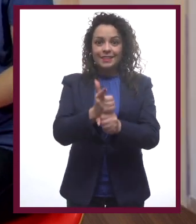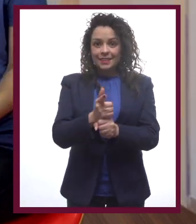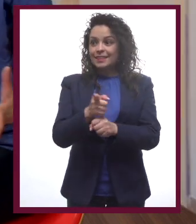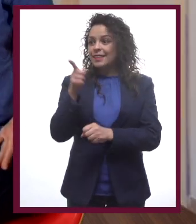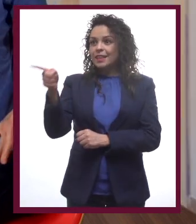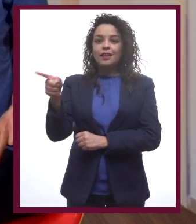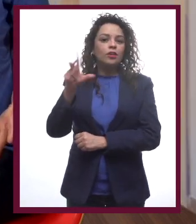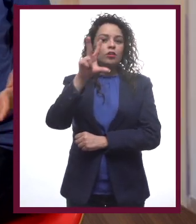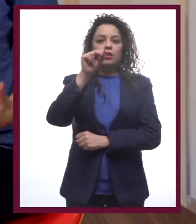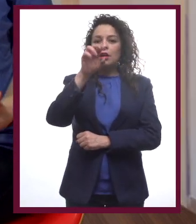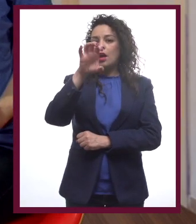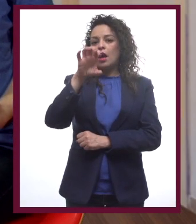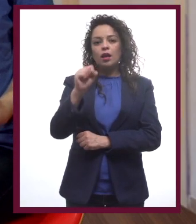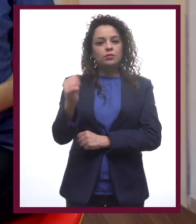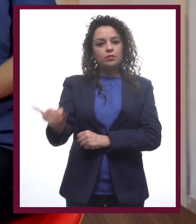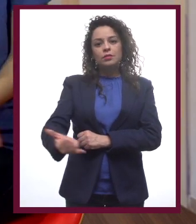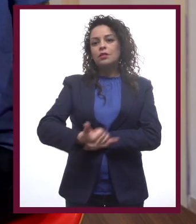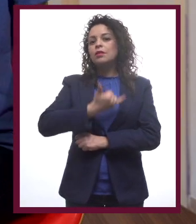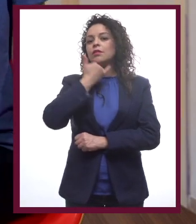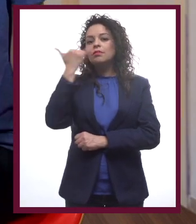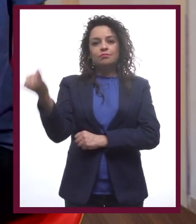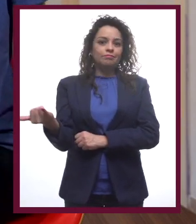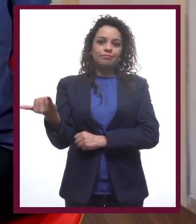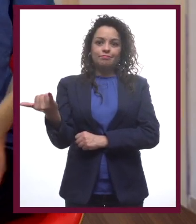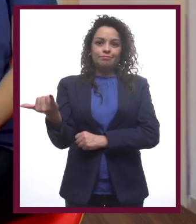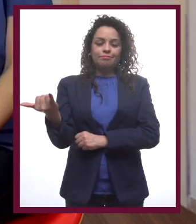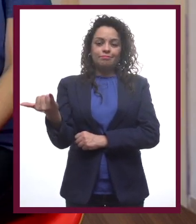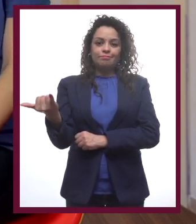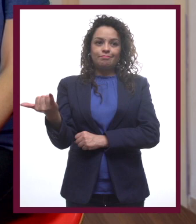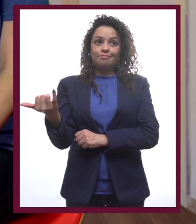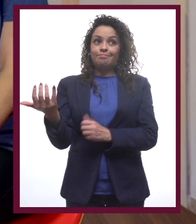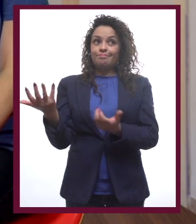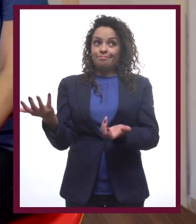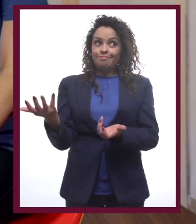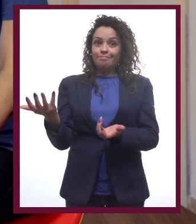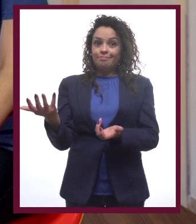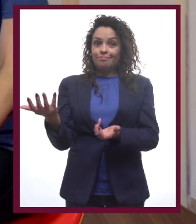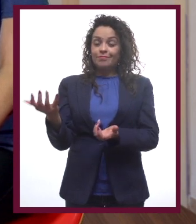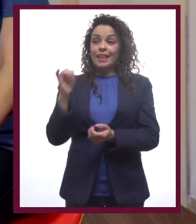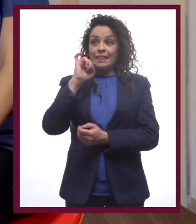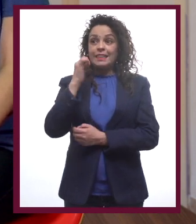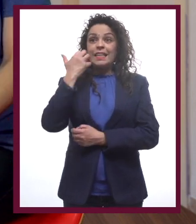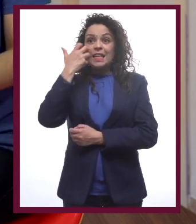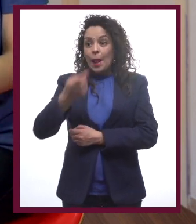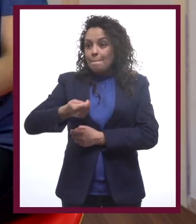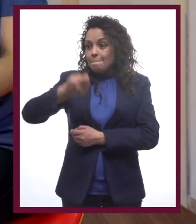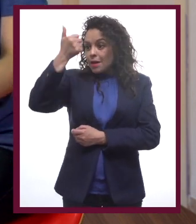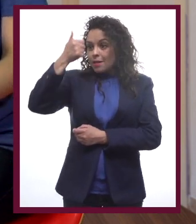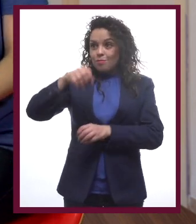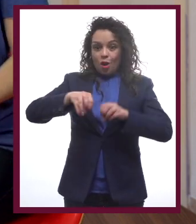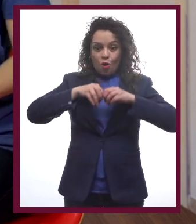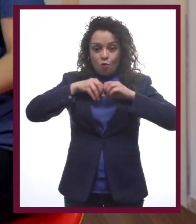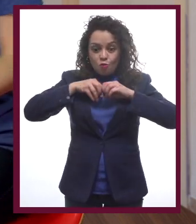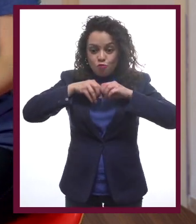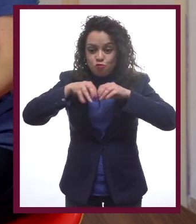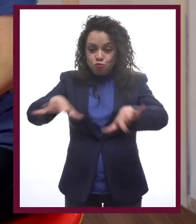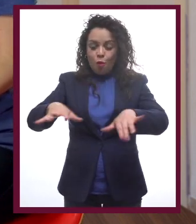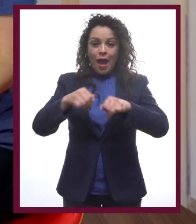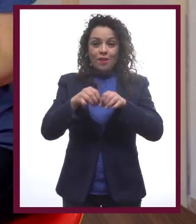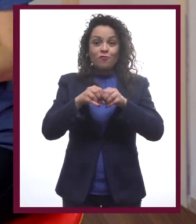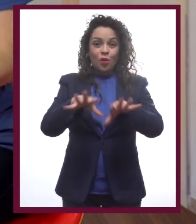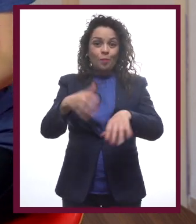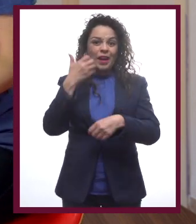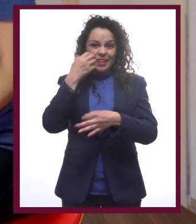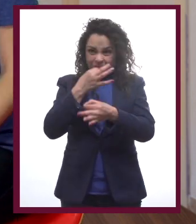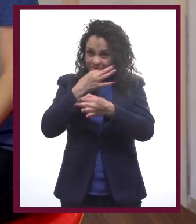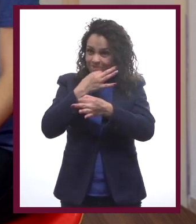finalmente darnos cuenta de que ese hombre no era el buscado, por mucho que nos surgiera tener la primicia, es decir, ser los primeros en